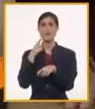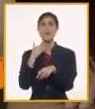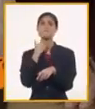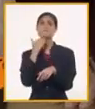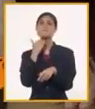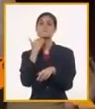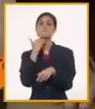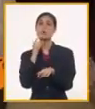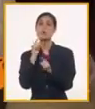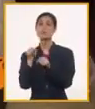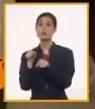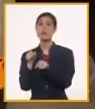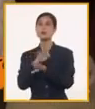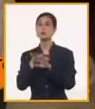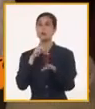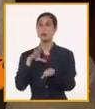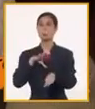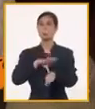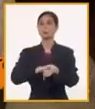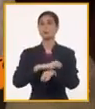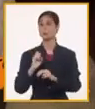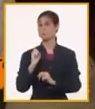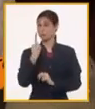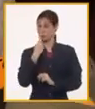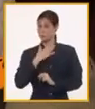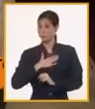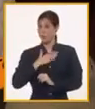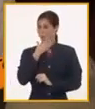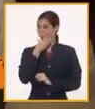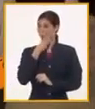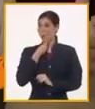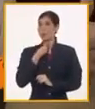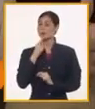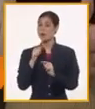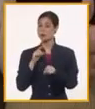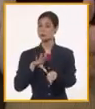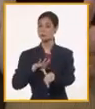Estación, fue la primera vez. Porque fue